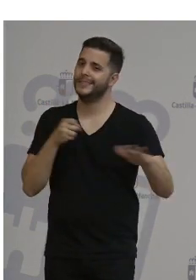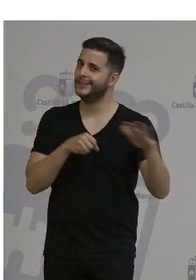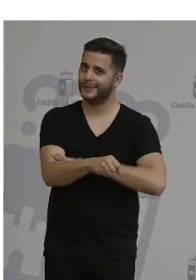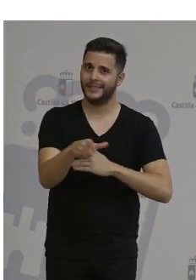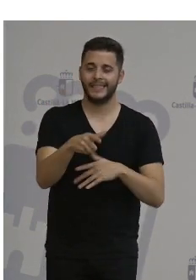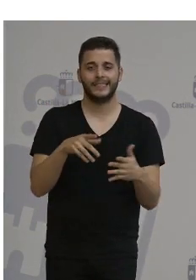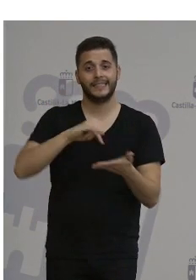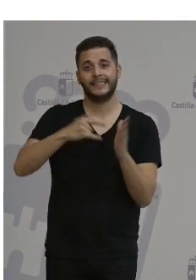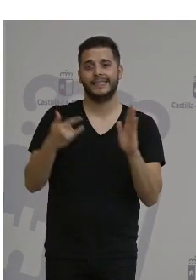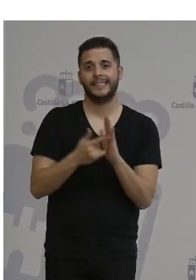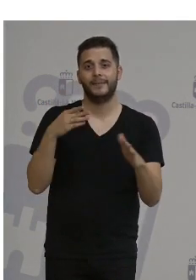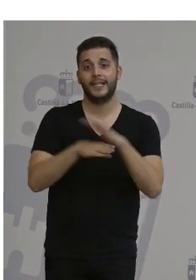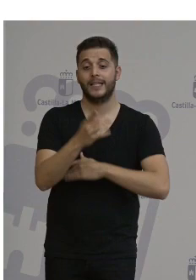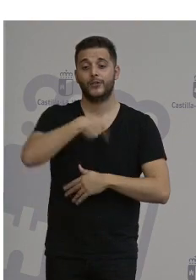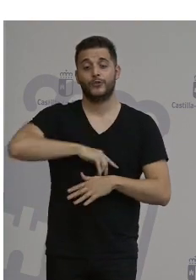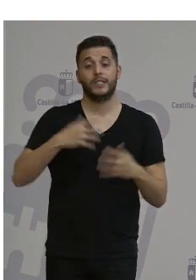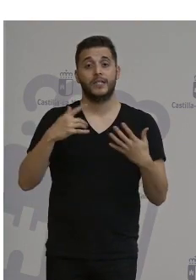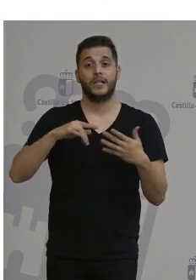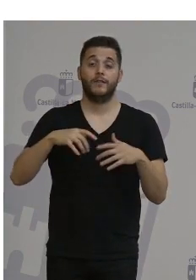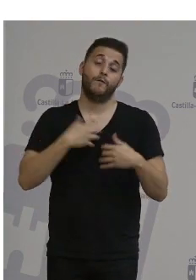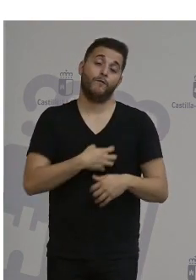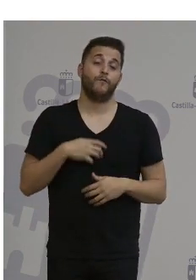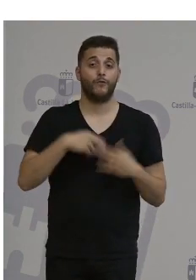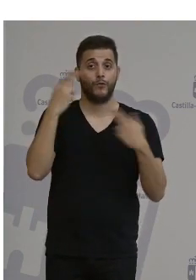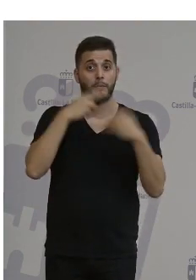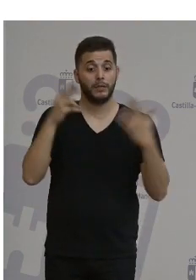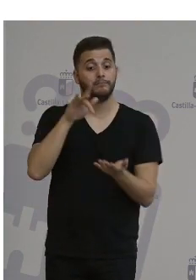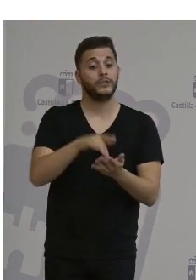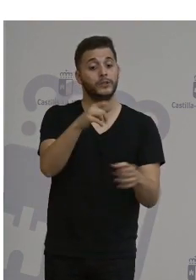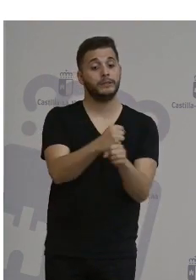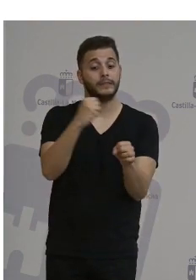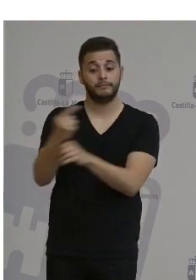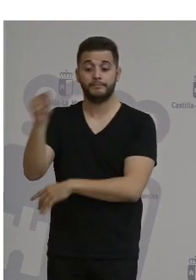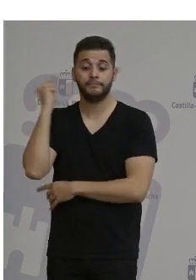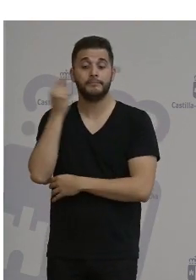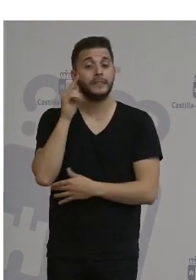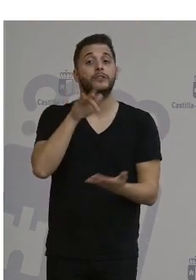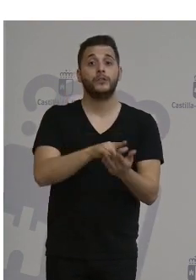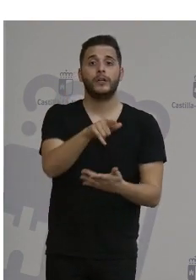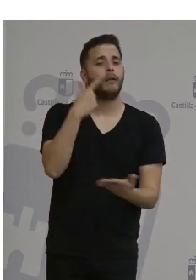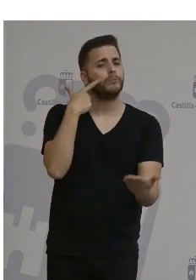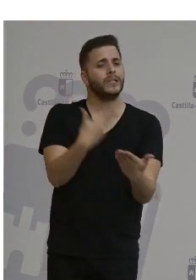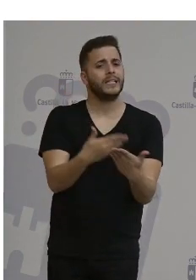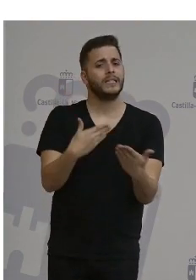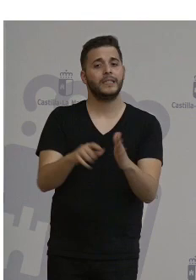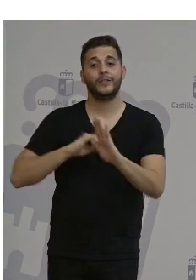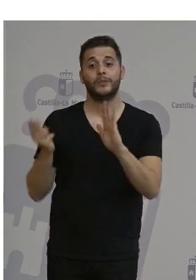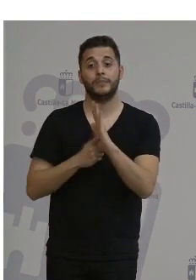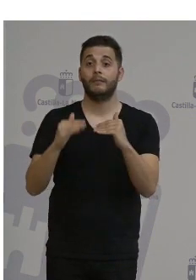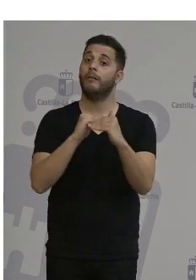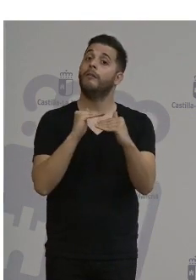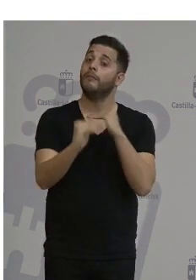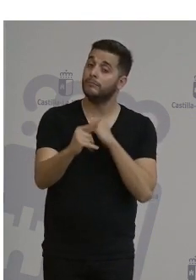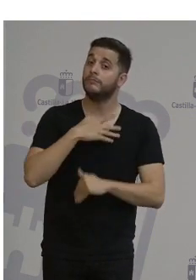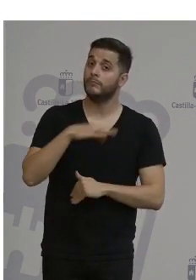a nuestra función pública. Así, la detección de esos puestos de trabajo a los que con plenas garantías de adaptabilidad puedan